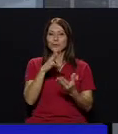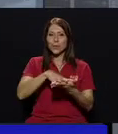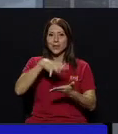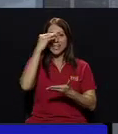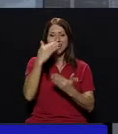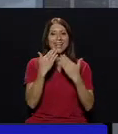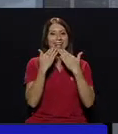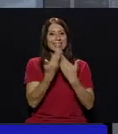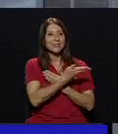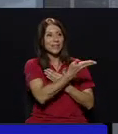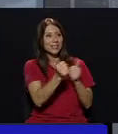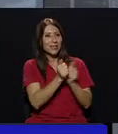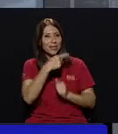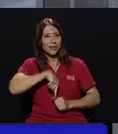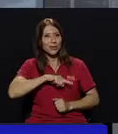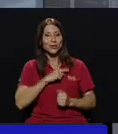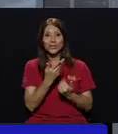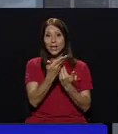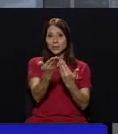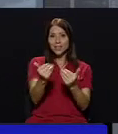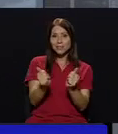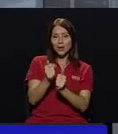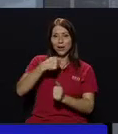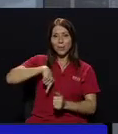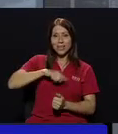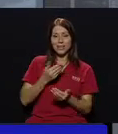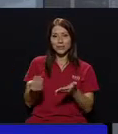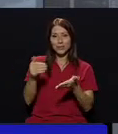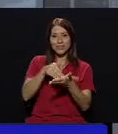más información sobre este y otros programas en